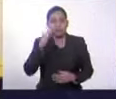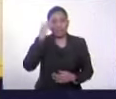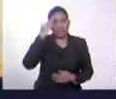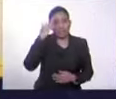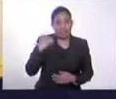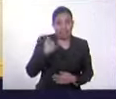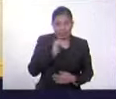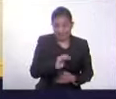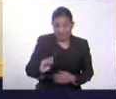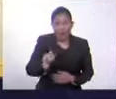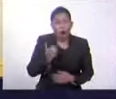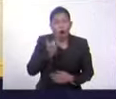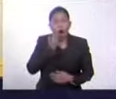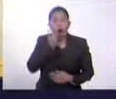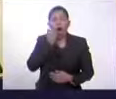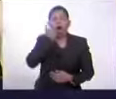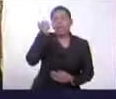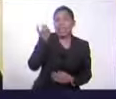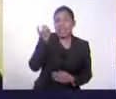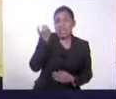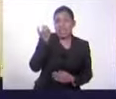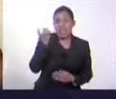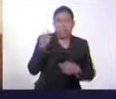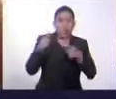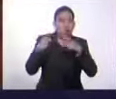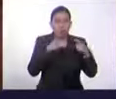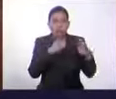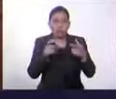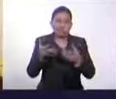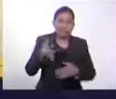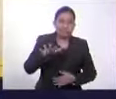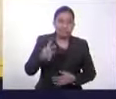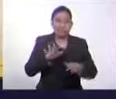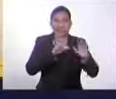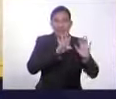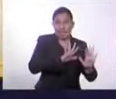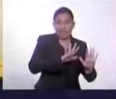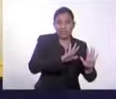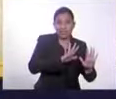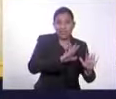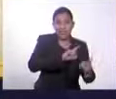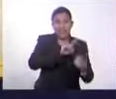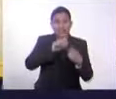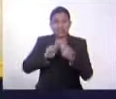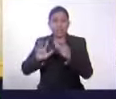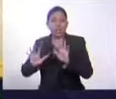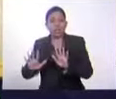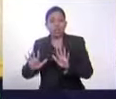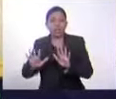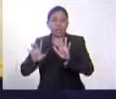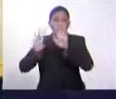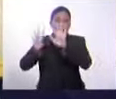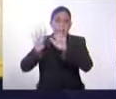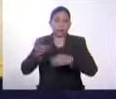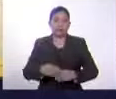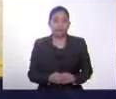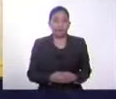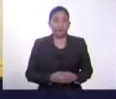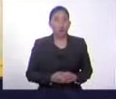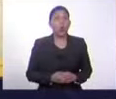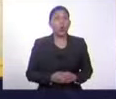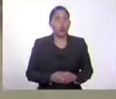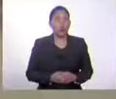niñas, adolescentes o jóvenes entre los rangos de edades de 10 a 19 años. ¿Existe alguna información